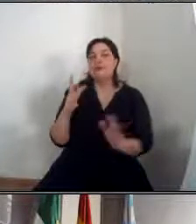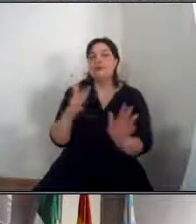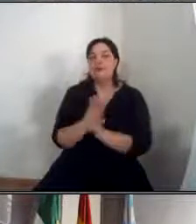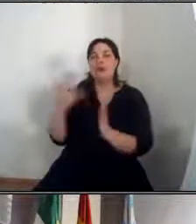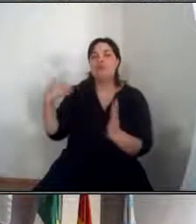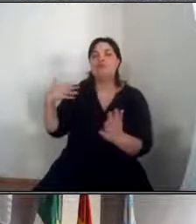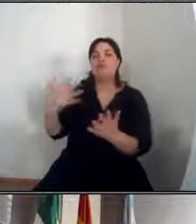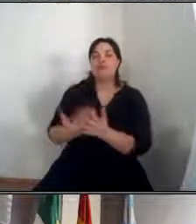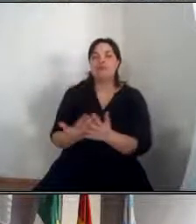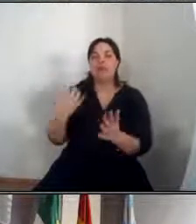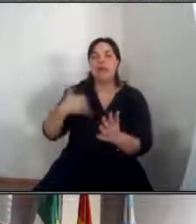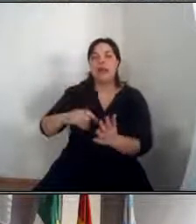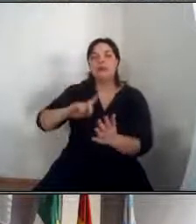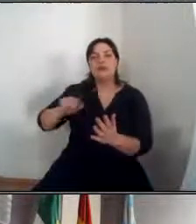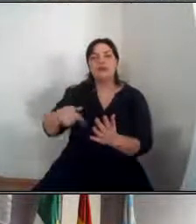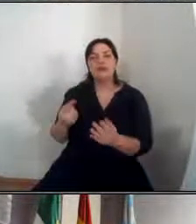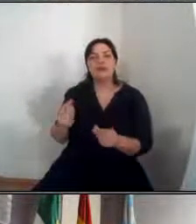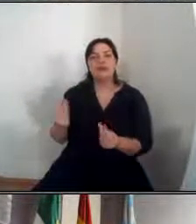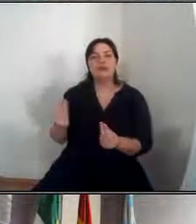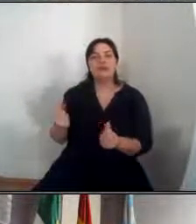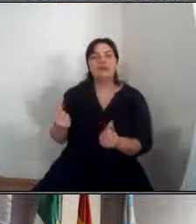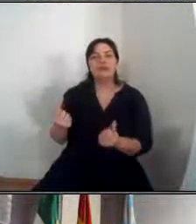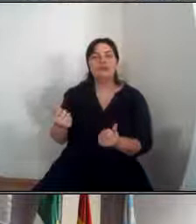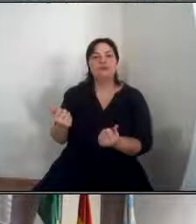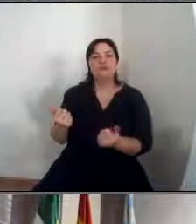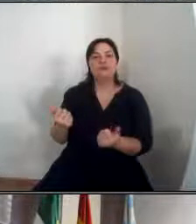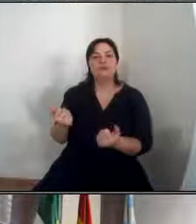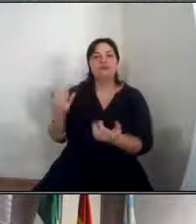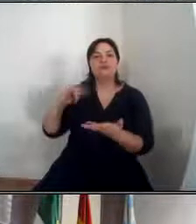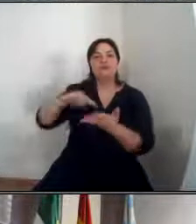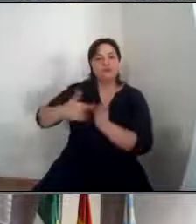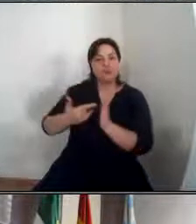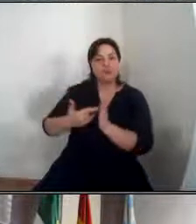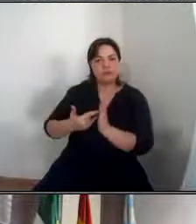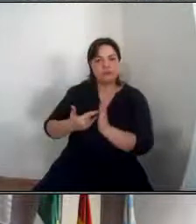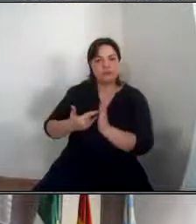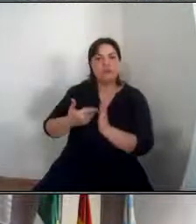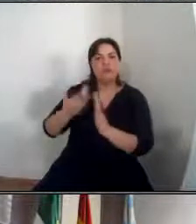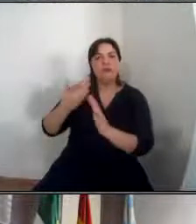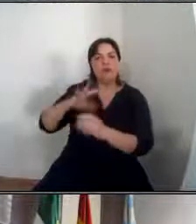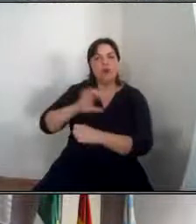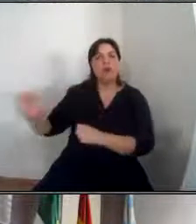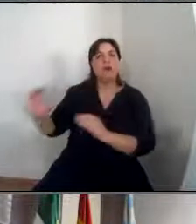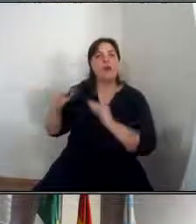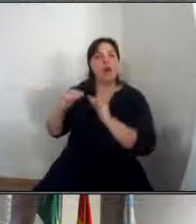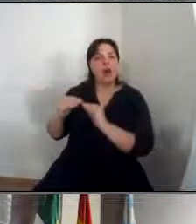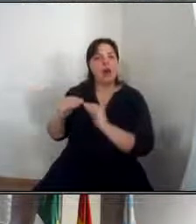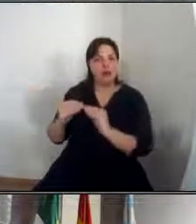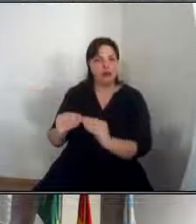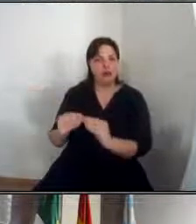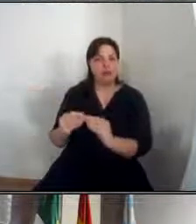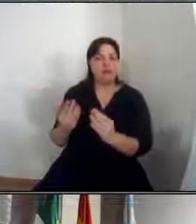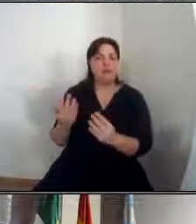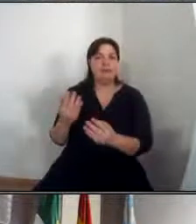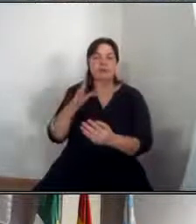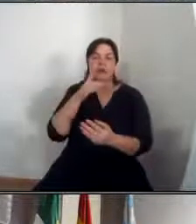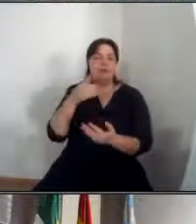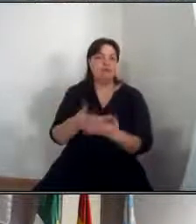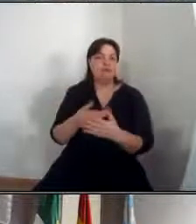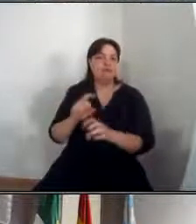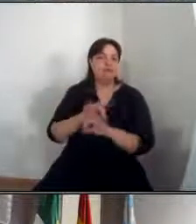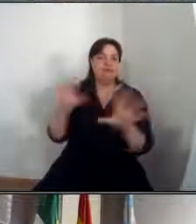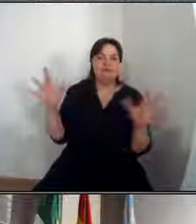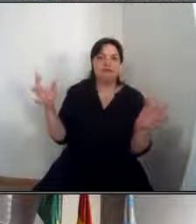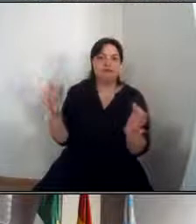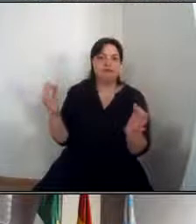en los que llevamos esa realización de proyectos europeos que han sido una evidencia en